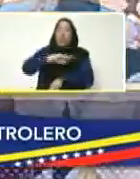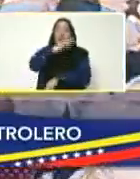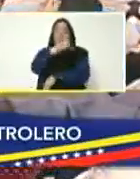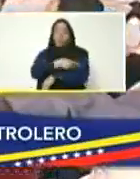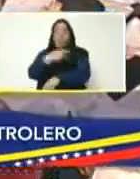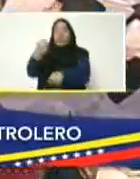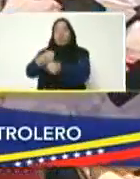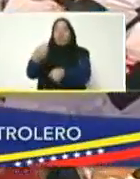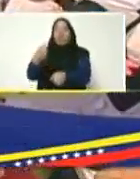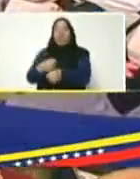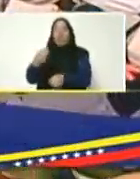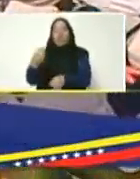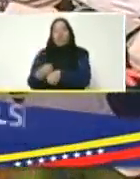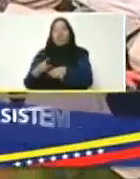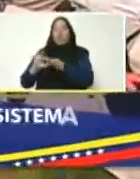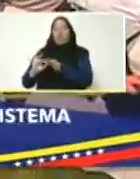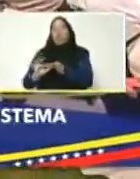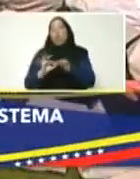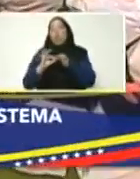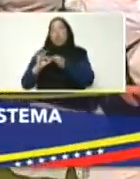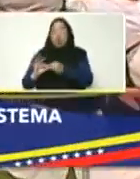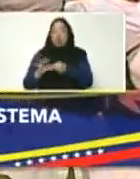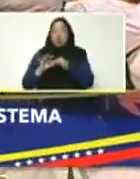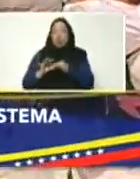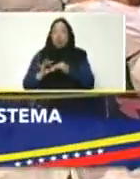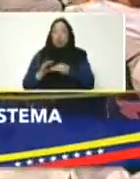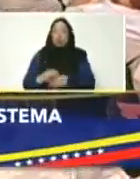de trabajo, la autogestión.